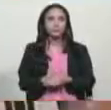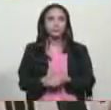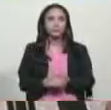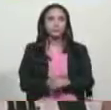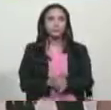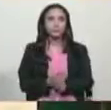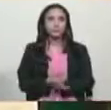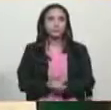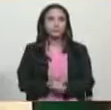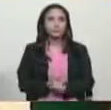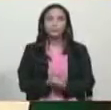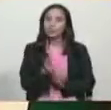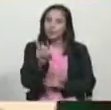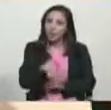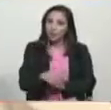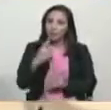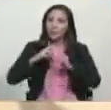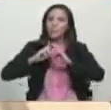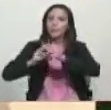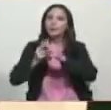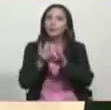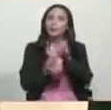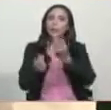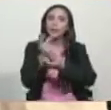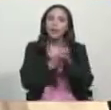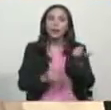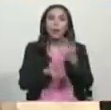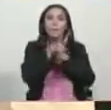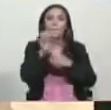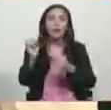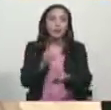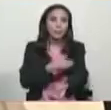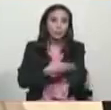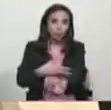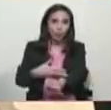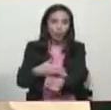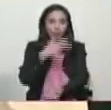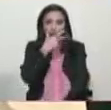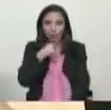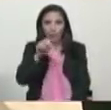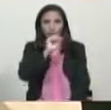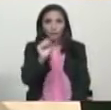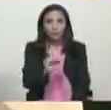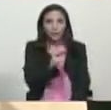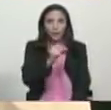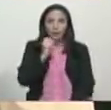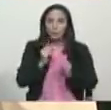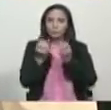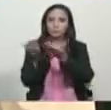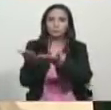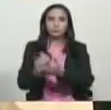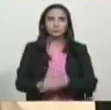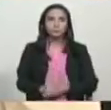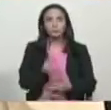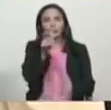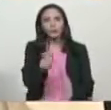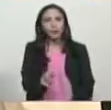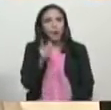Y este último crédito por 20 millones de bolívares para